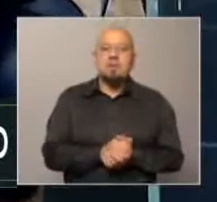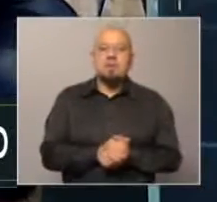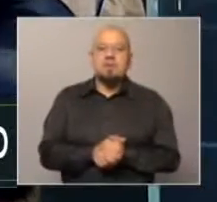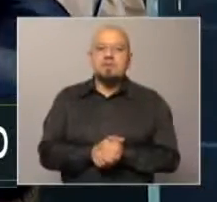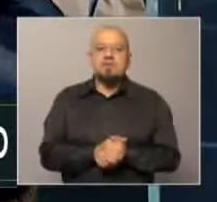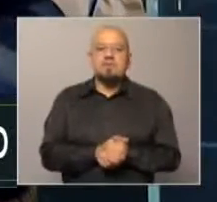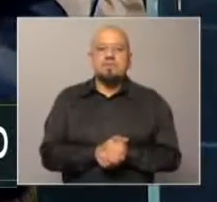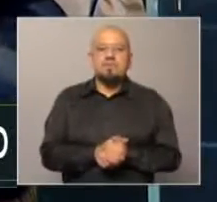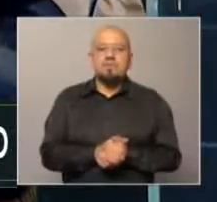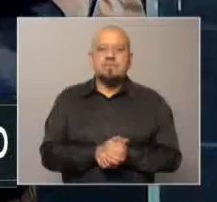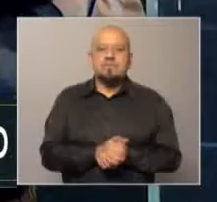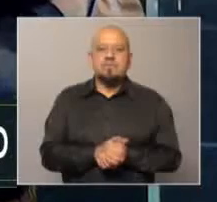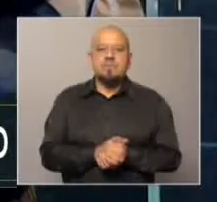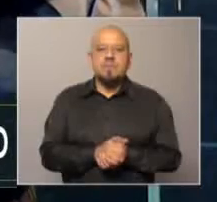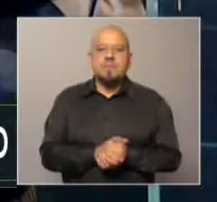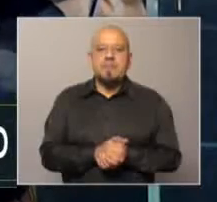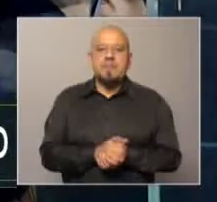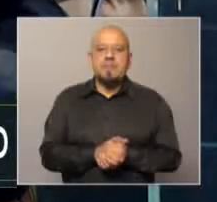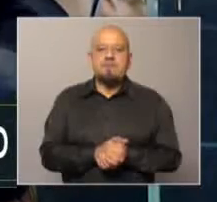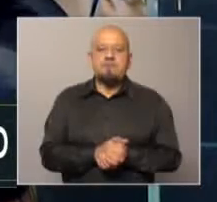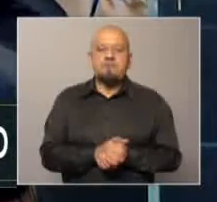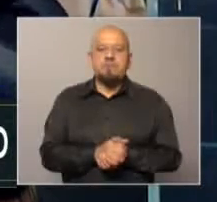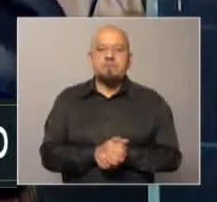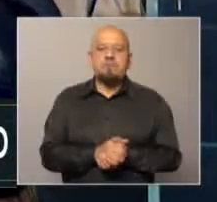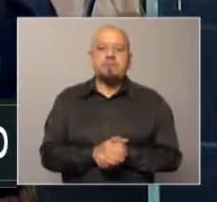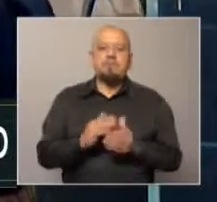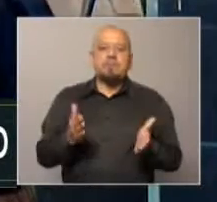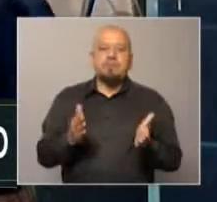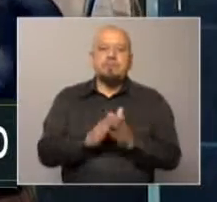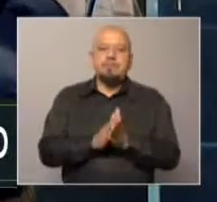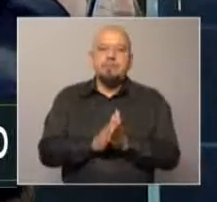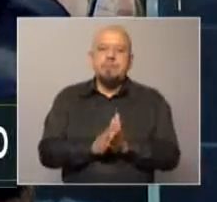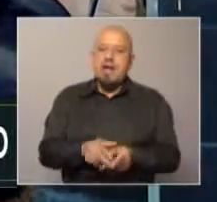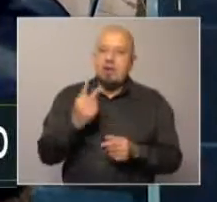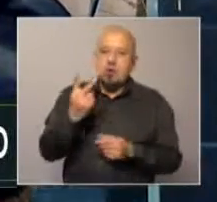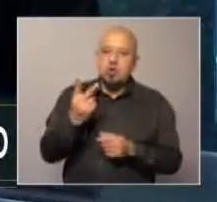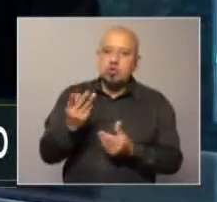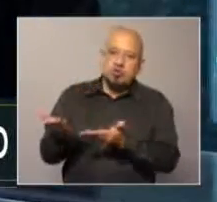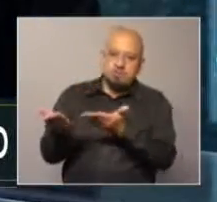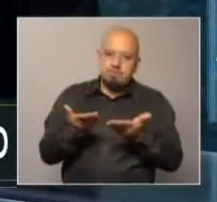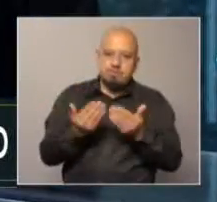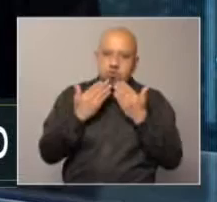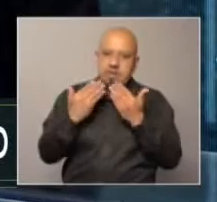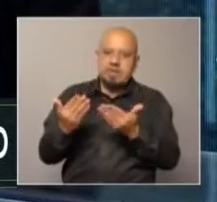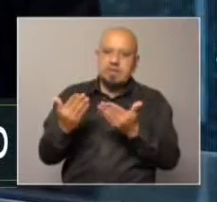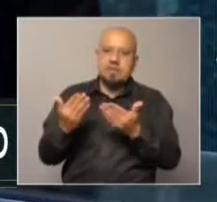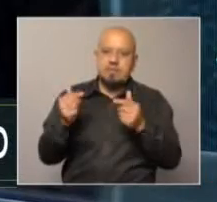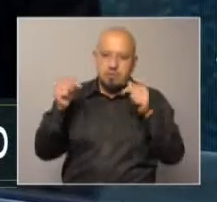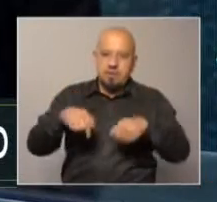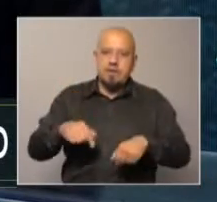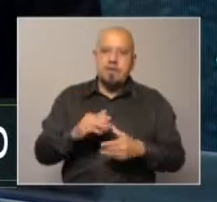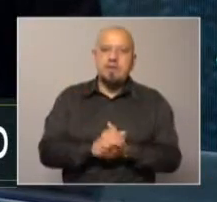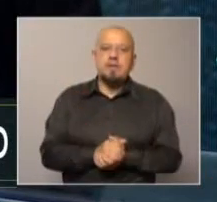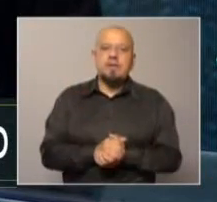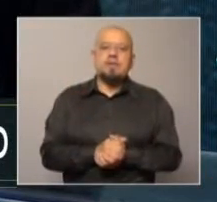ustedes? Muchísimas cosas, Ricardo, pero lo tenemos que hacer en otro programa. Gabriel Tenenbaum y Diego Silva, les agradecemos mucho que hayan venido.